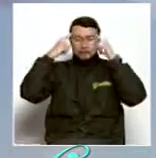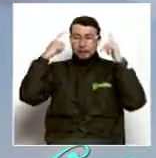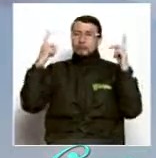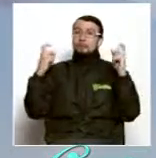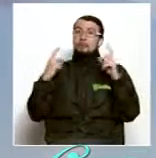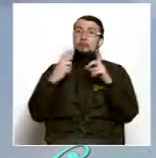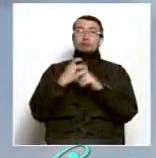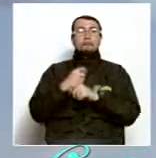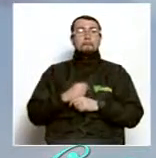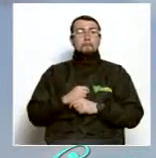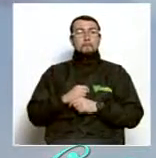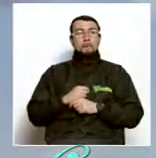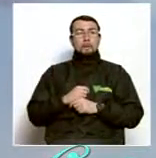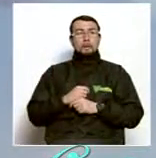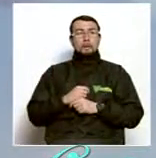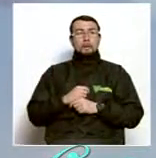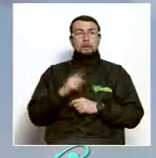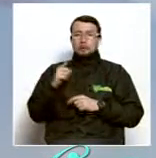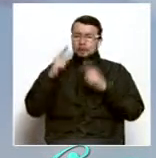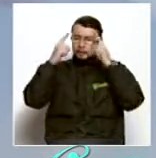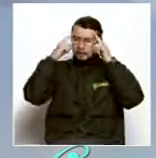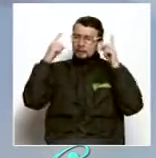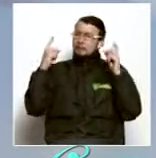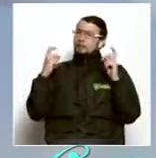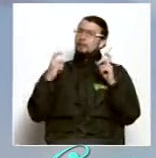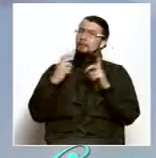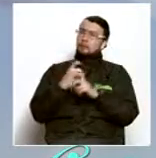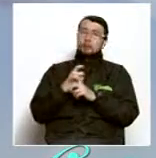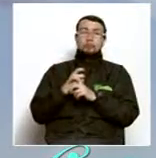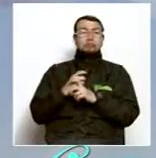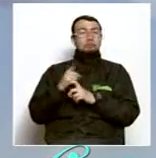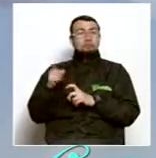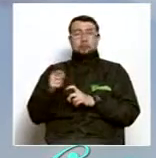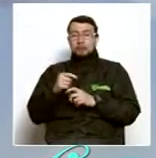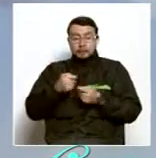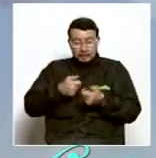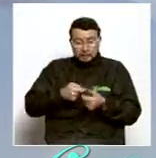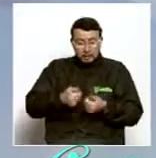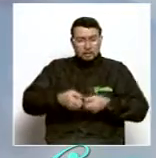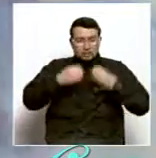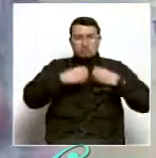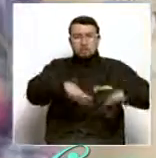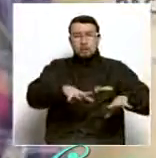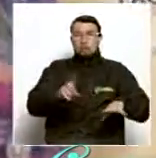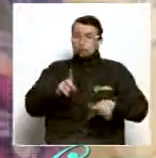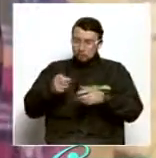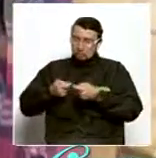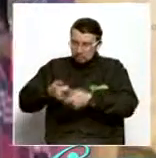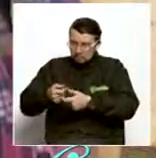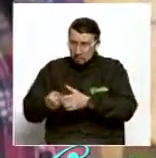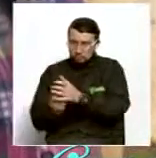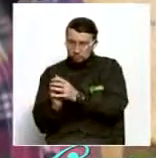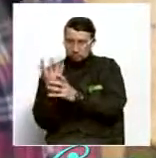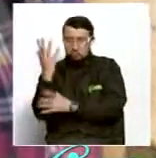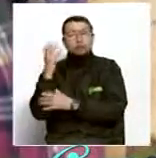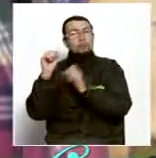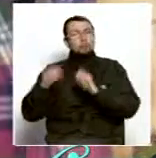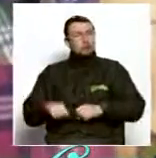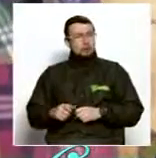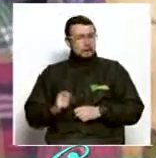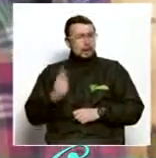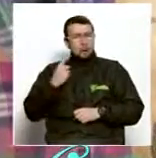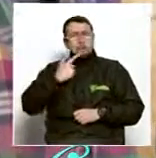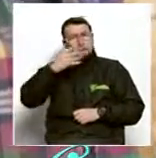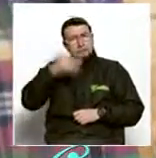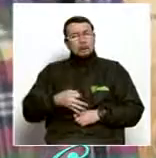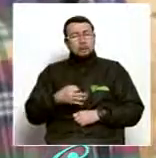perdón Mauricio, sí, y tengamos la reflexión de realmente no botar las semillas, sembrémoslas, hagamos algo realmente